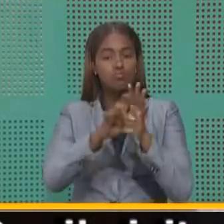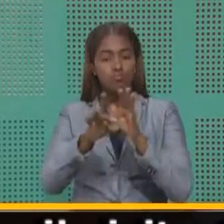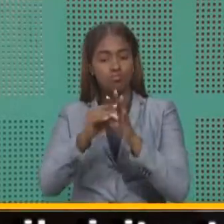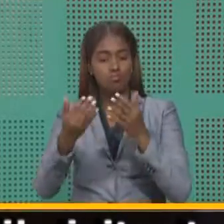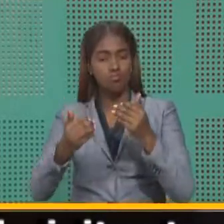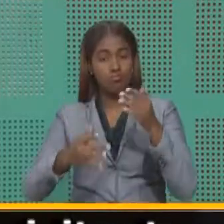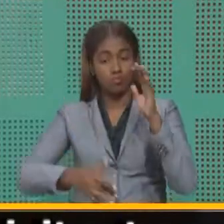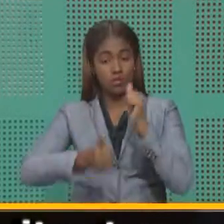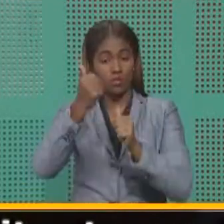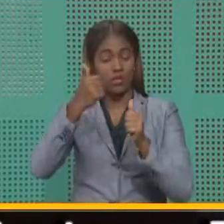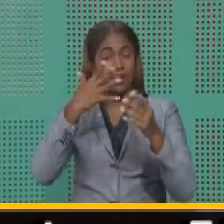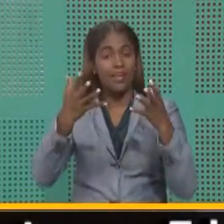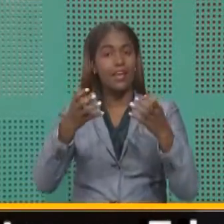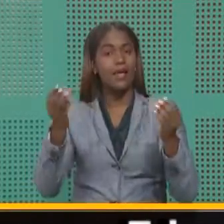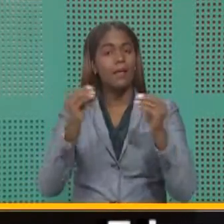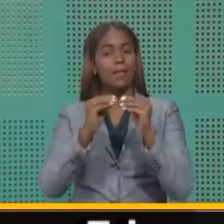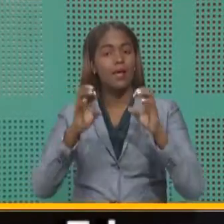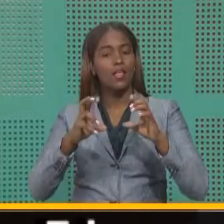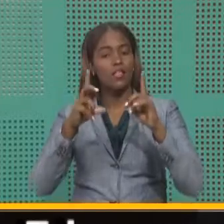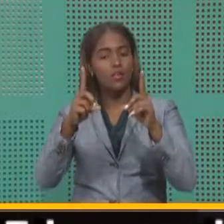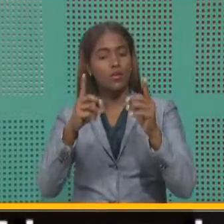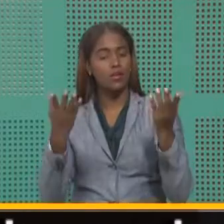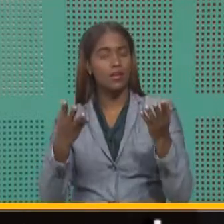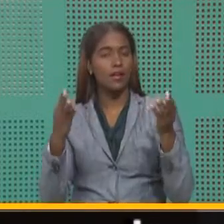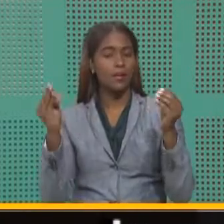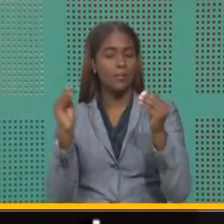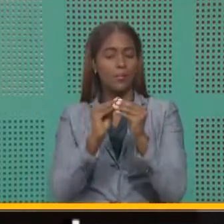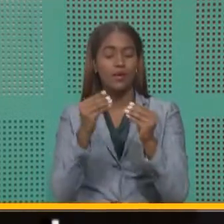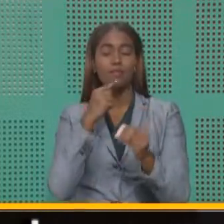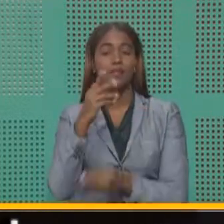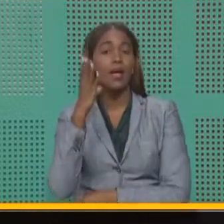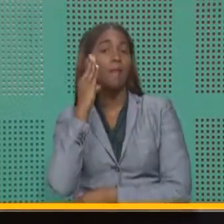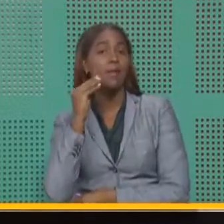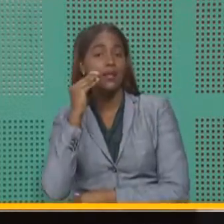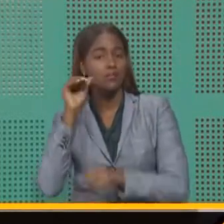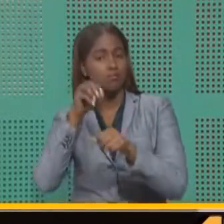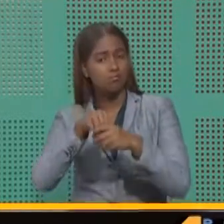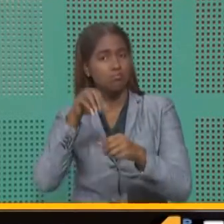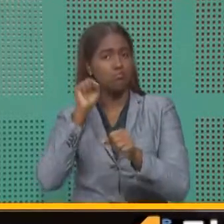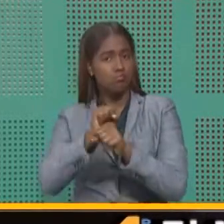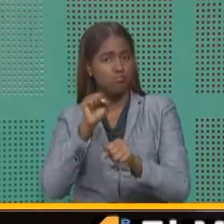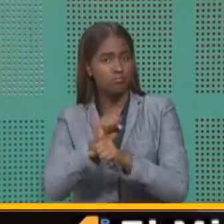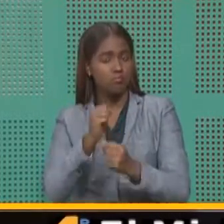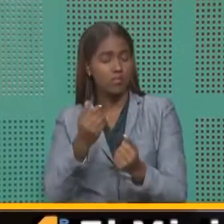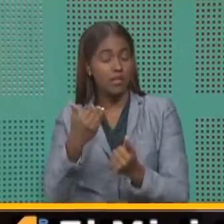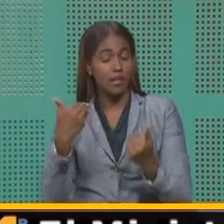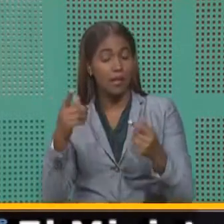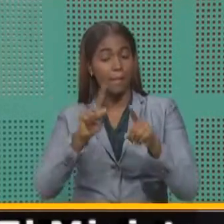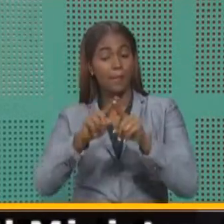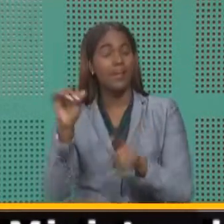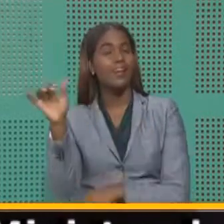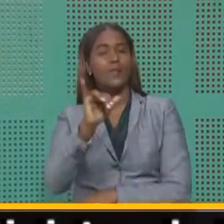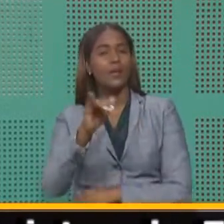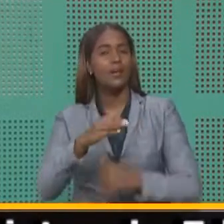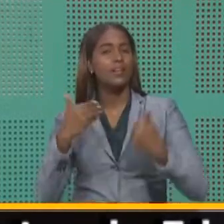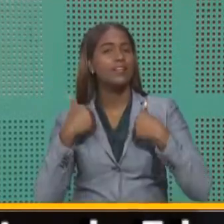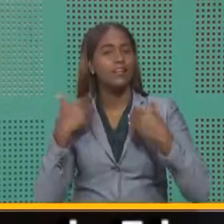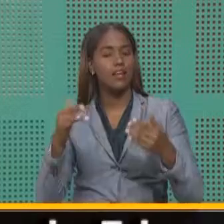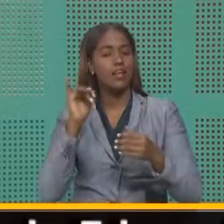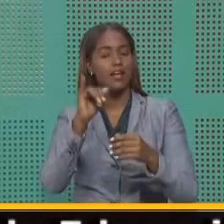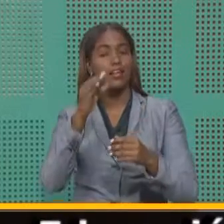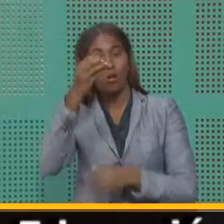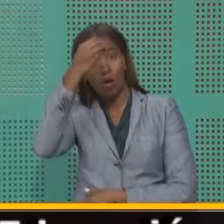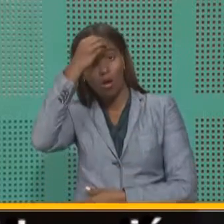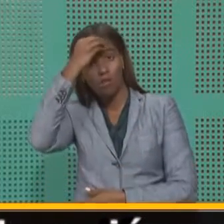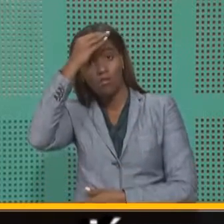con mayor educación con mayor experiencia laboral que es pero que igual tiene ese conocimiento